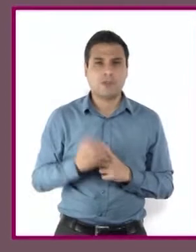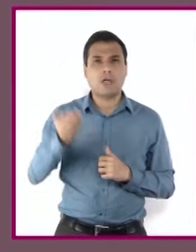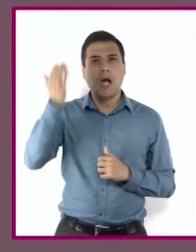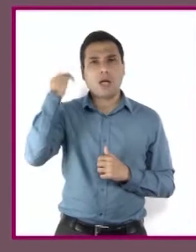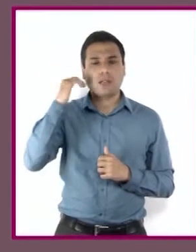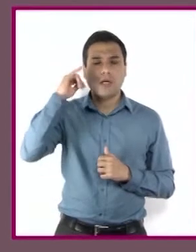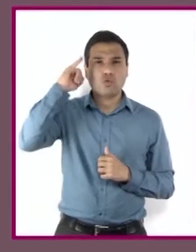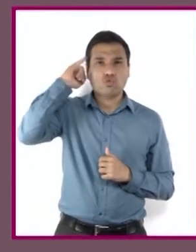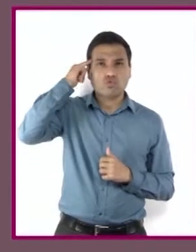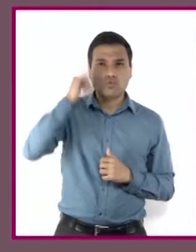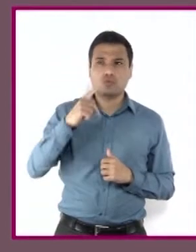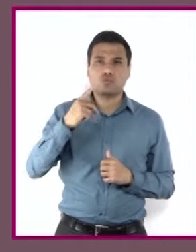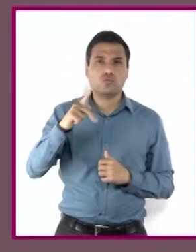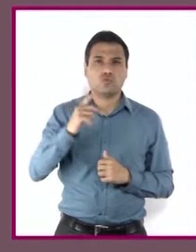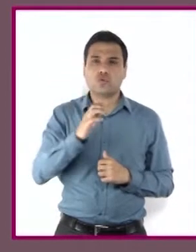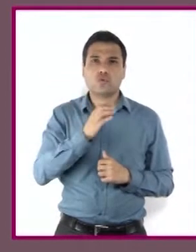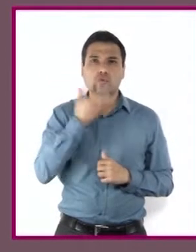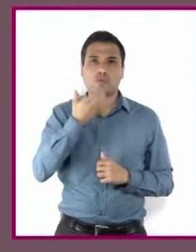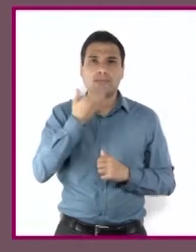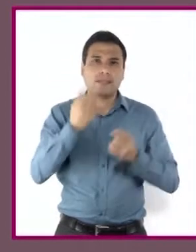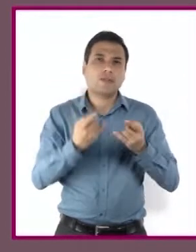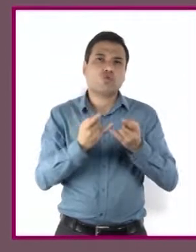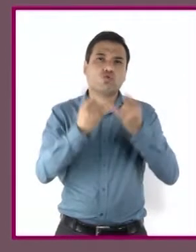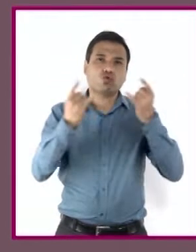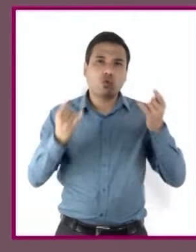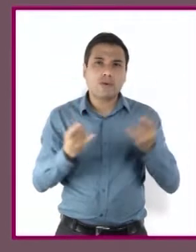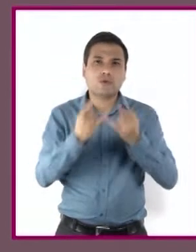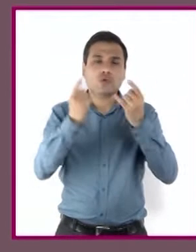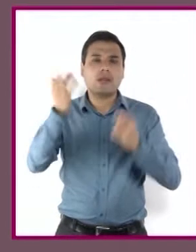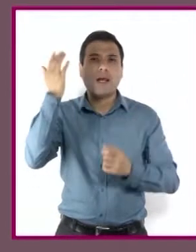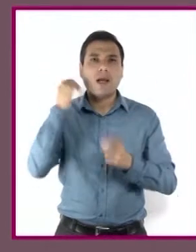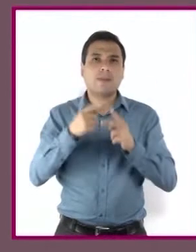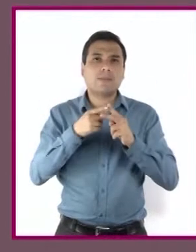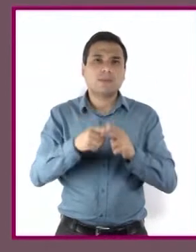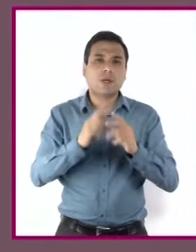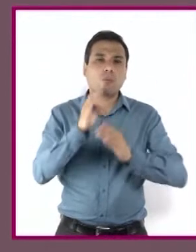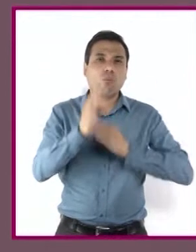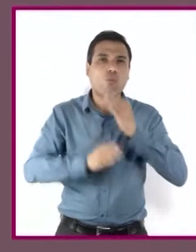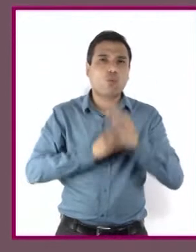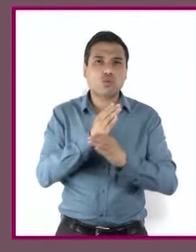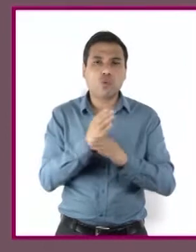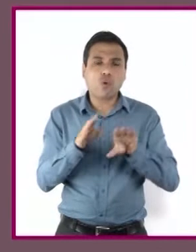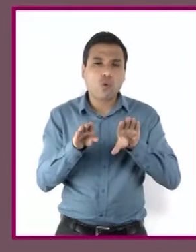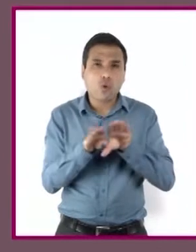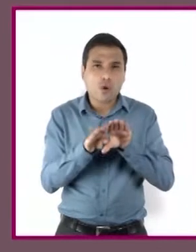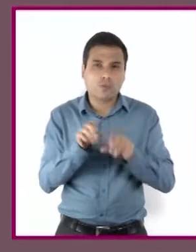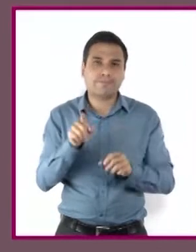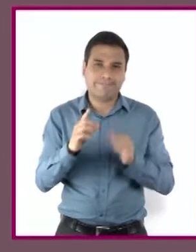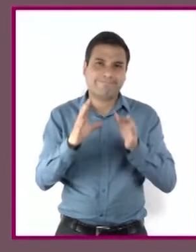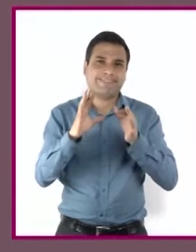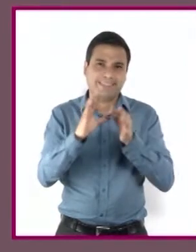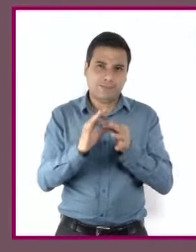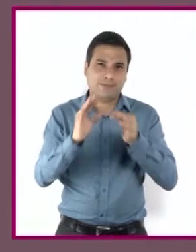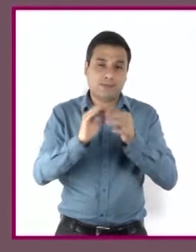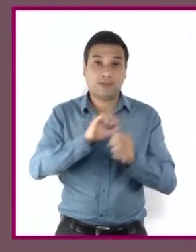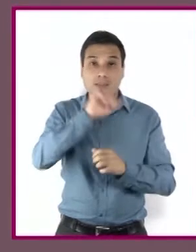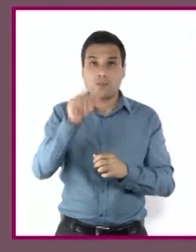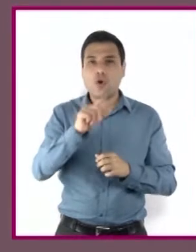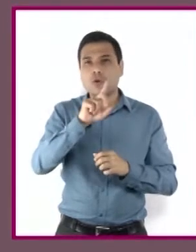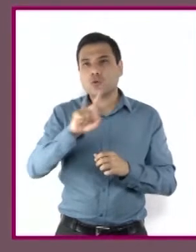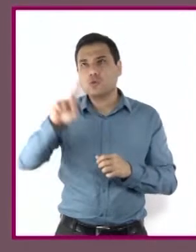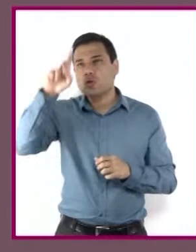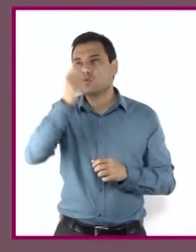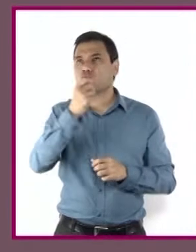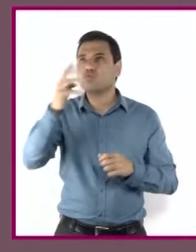explicar la creación del mundo y las proezas de personajes que fueron adquiriendo características divinas y que